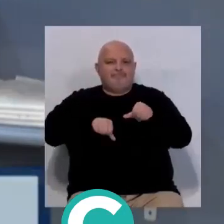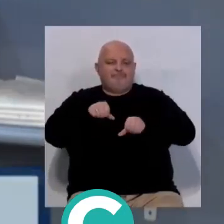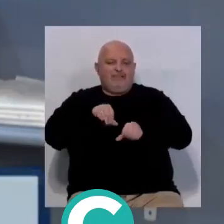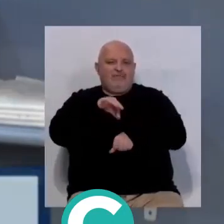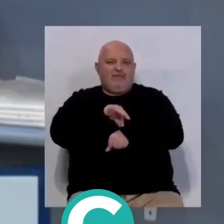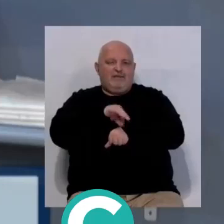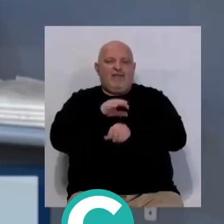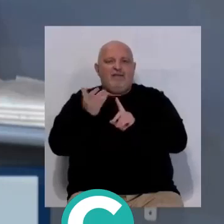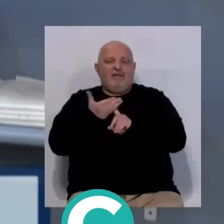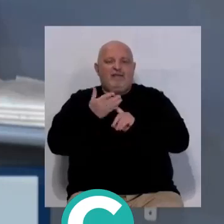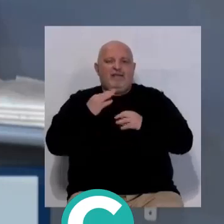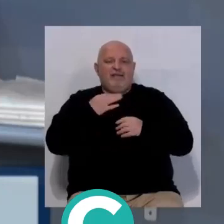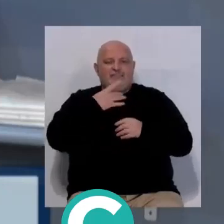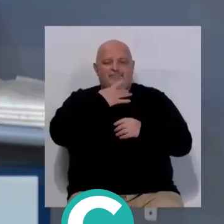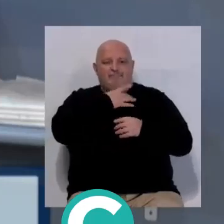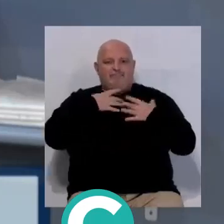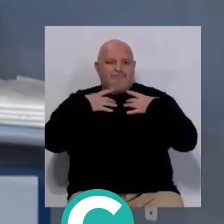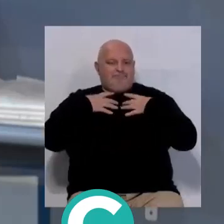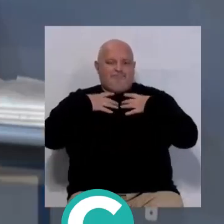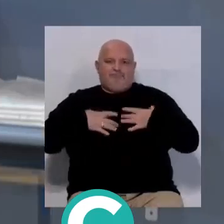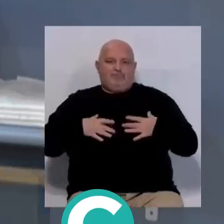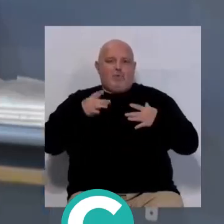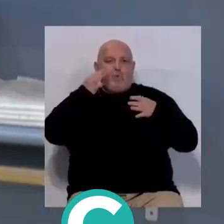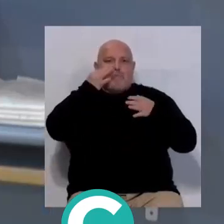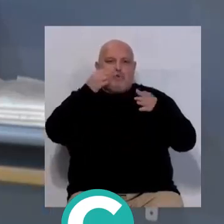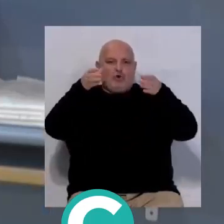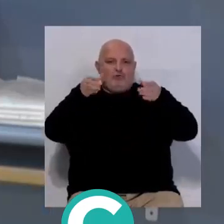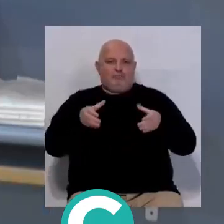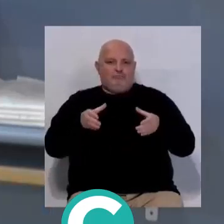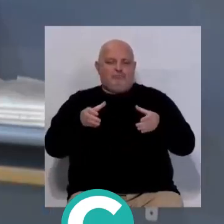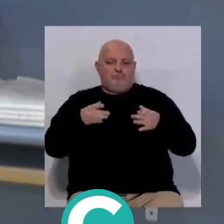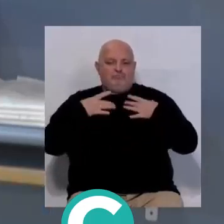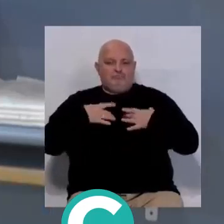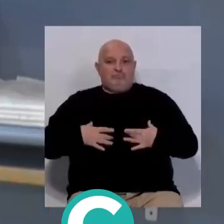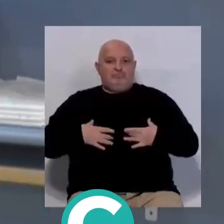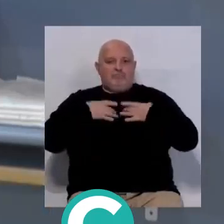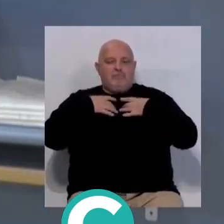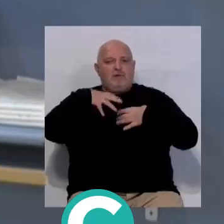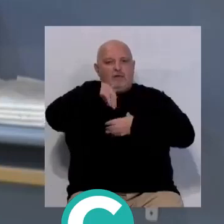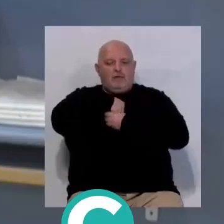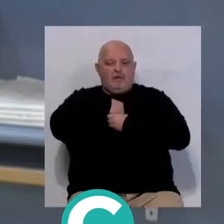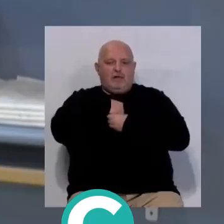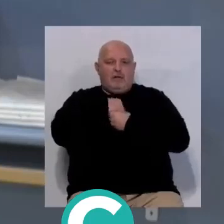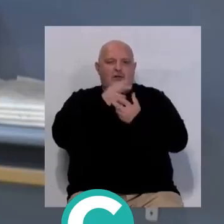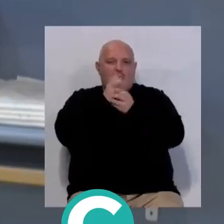las enfermedades que afectan al tórax, no solo a la pared torácica, sino también a los pulmones y al mediastino,